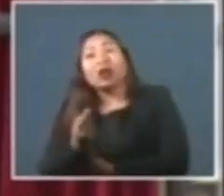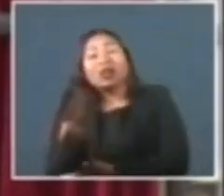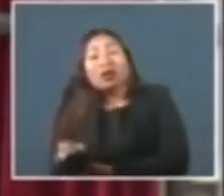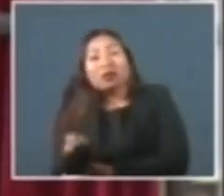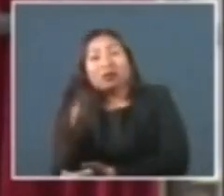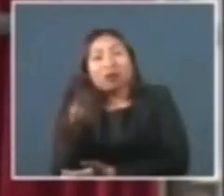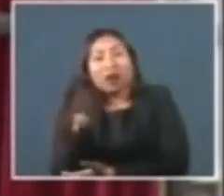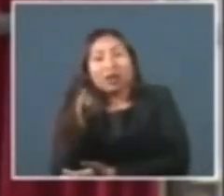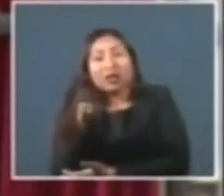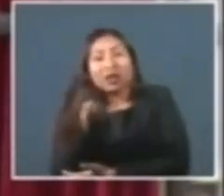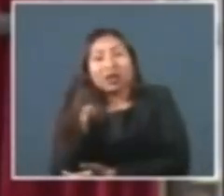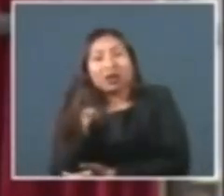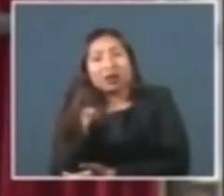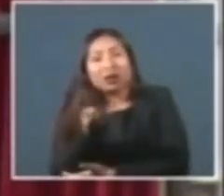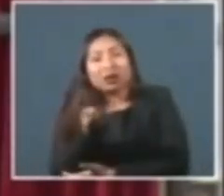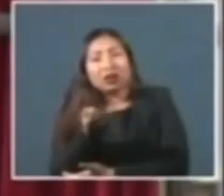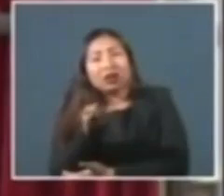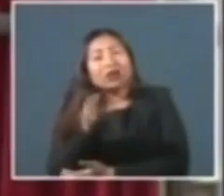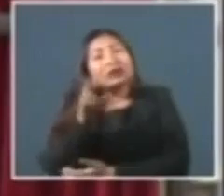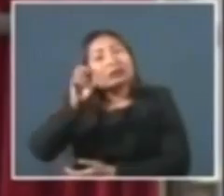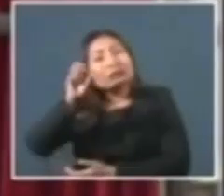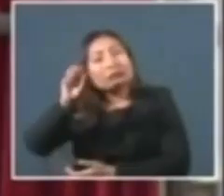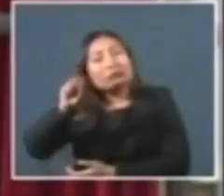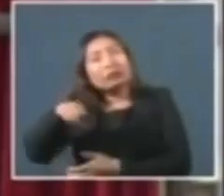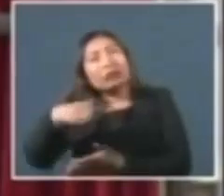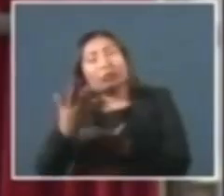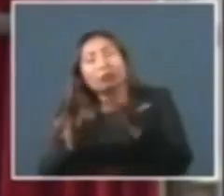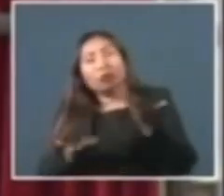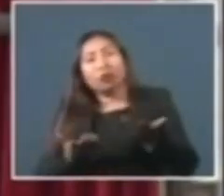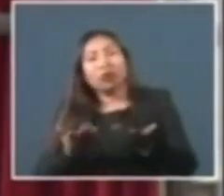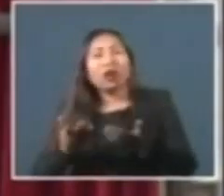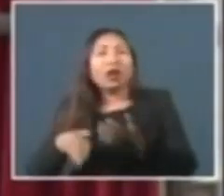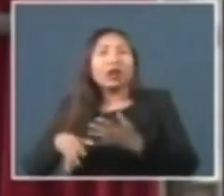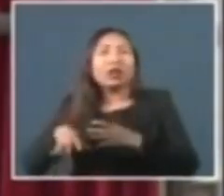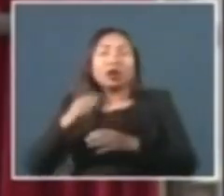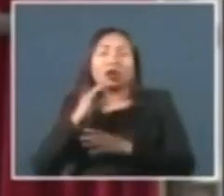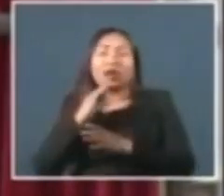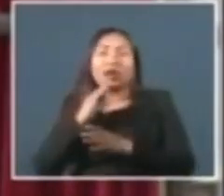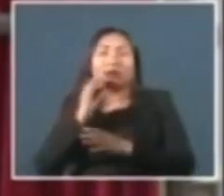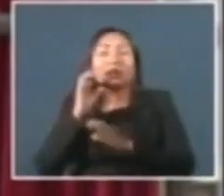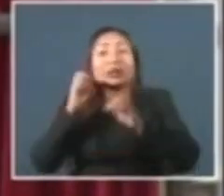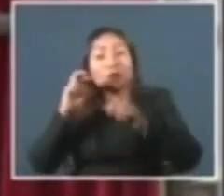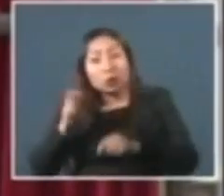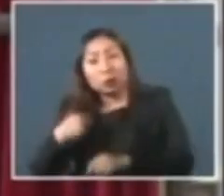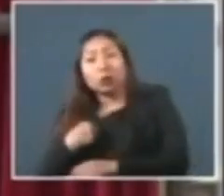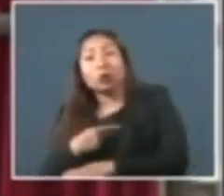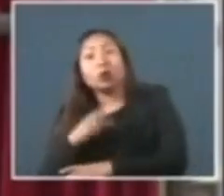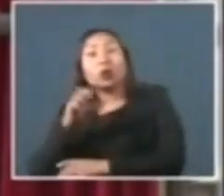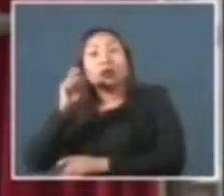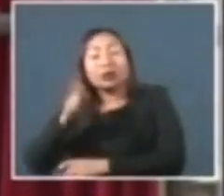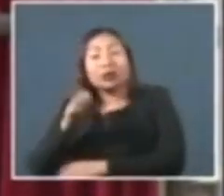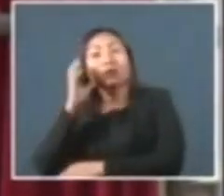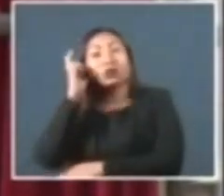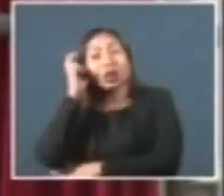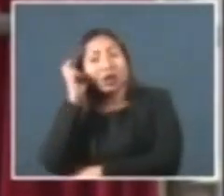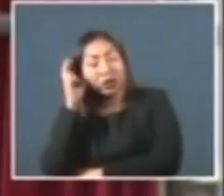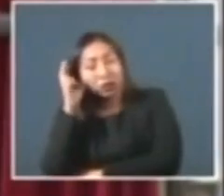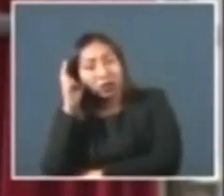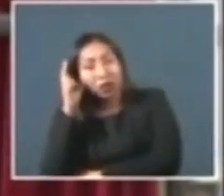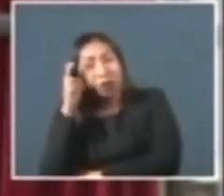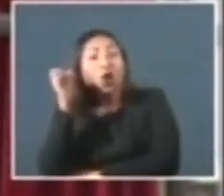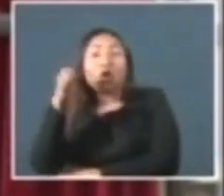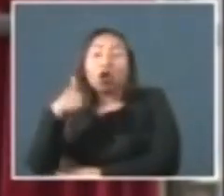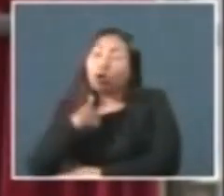solamente de solvencia, sino la omisión de los deberes que usted tenía que hacer como funcionario